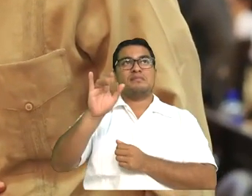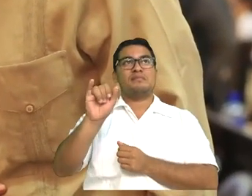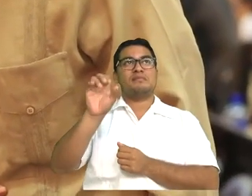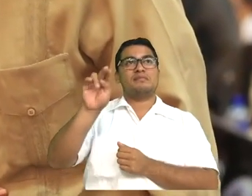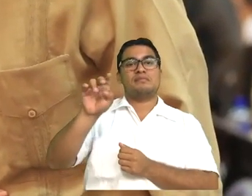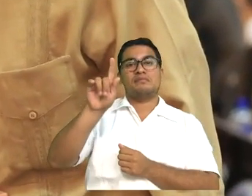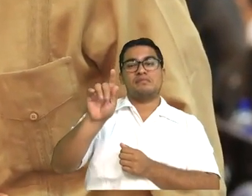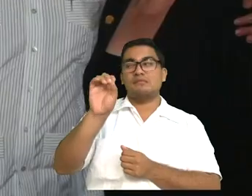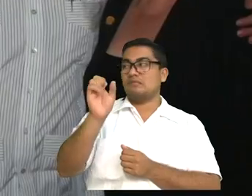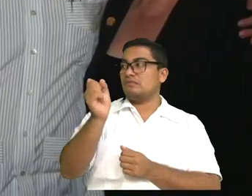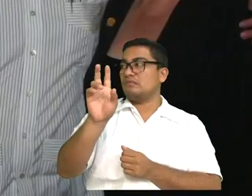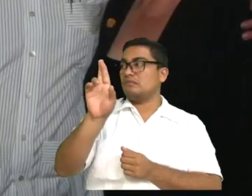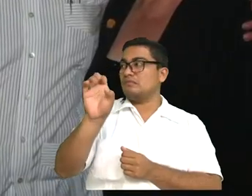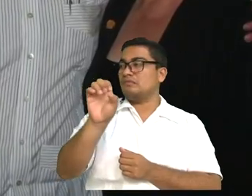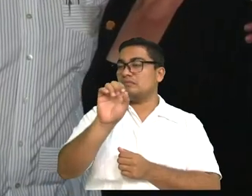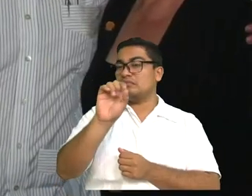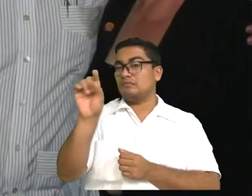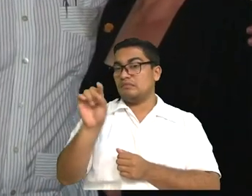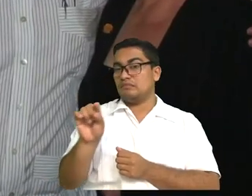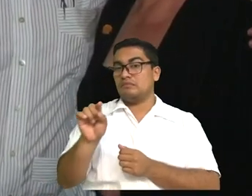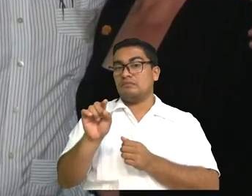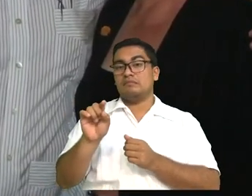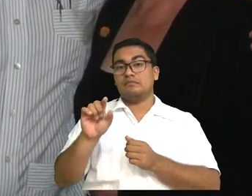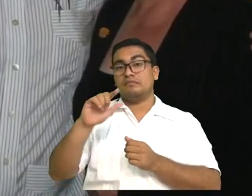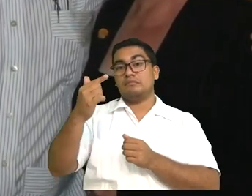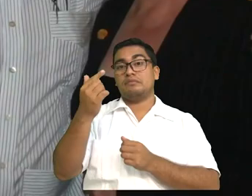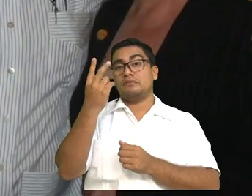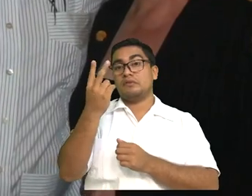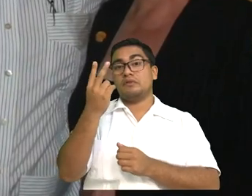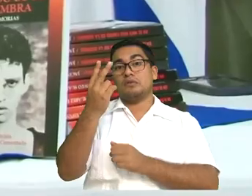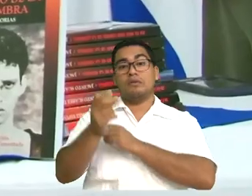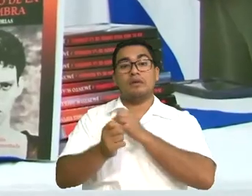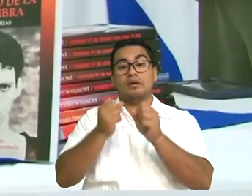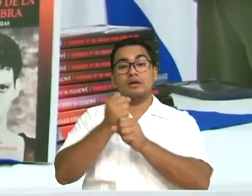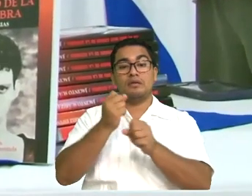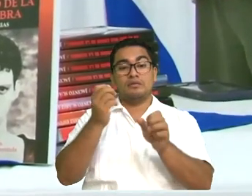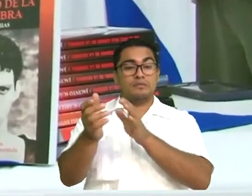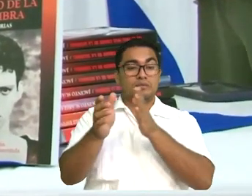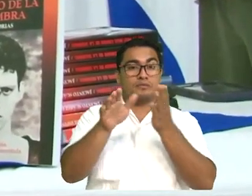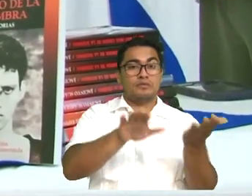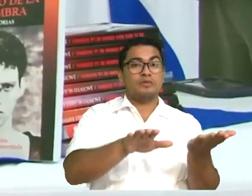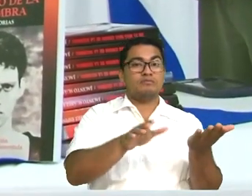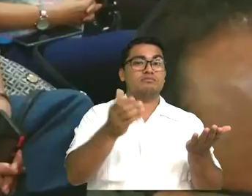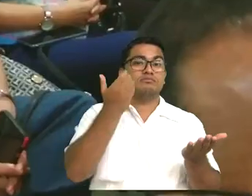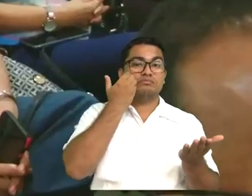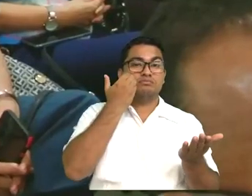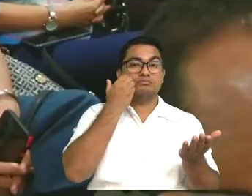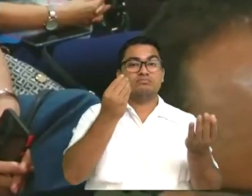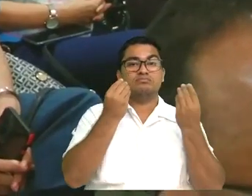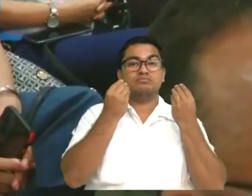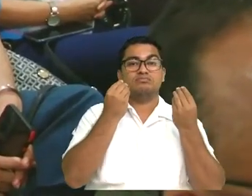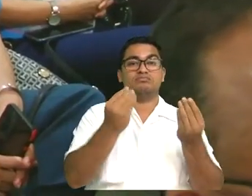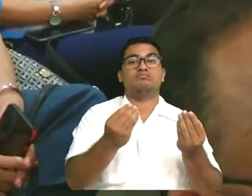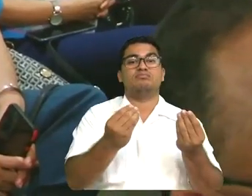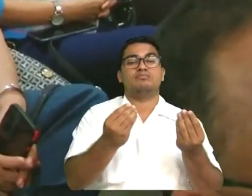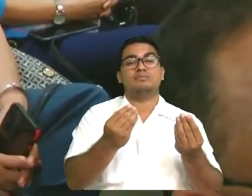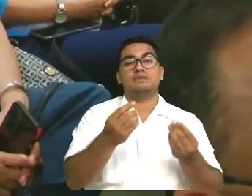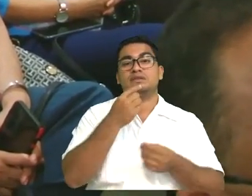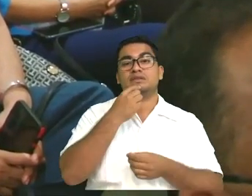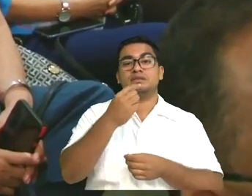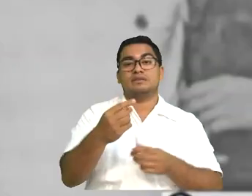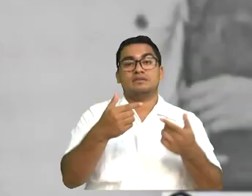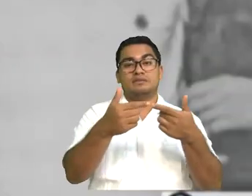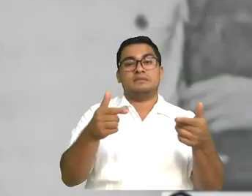Espinosa transitaría a otro plano de vida a los 72 años, luego de padecer múltiples enfermedades. Al respecto, la